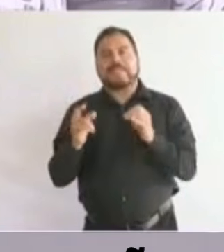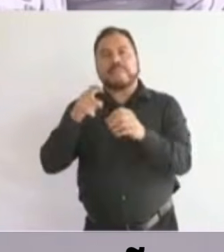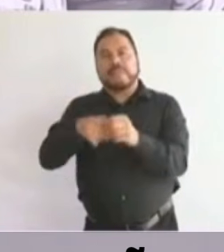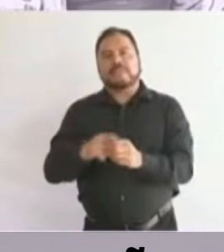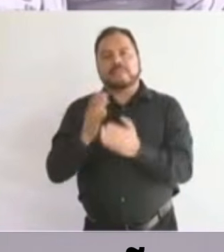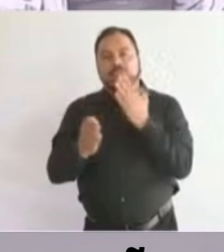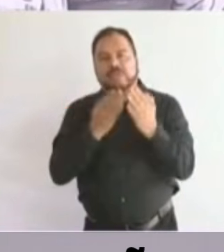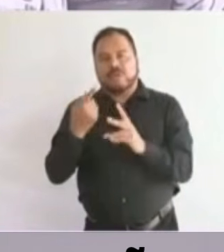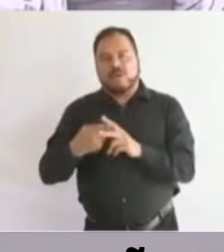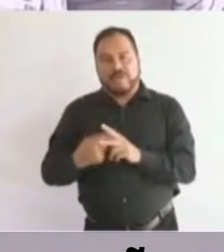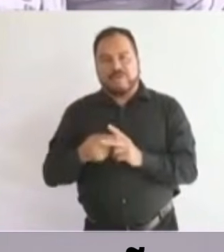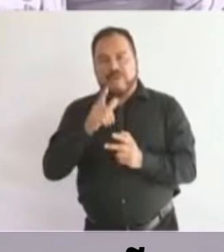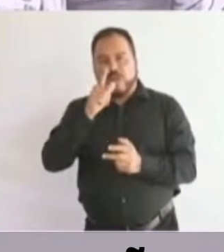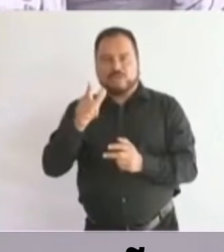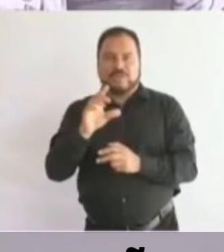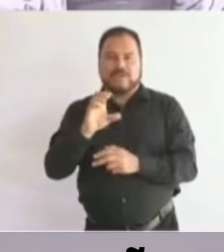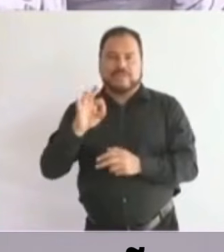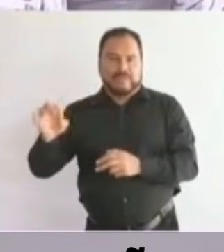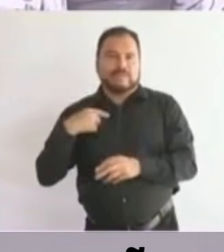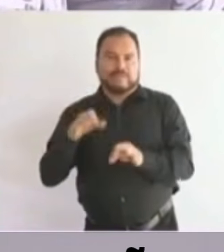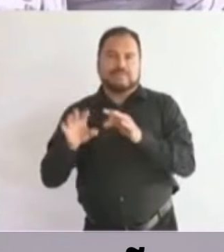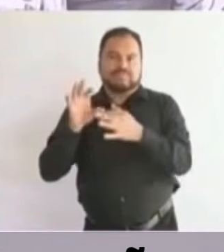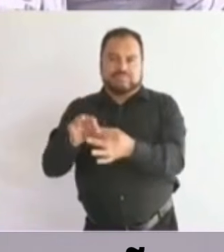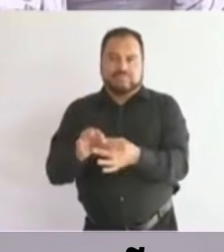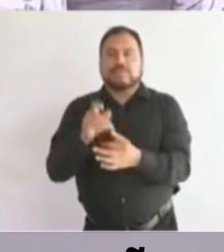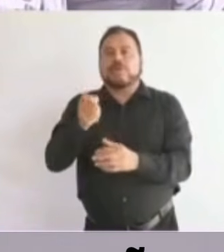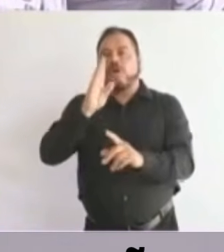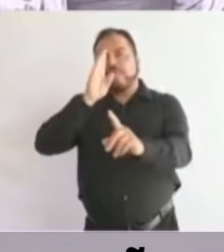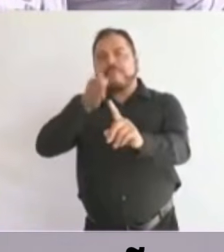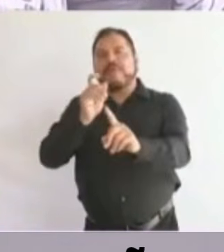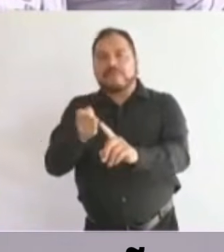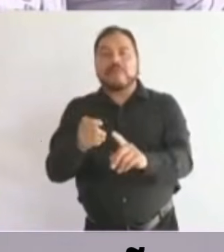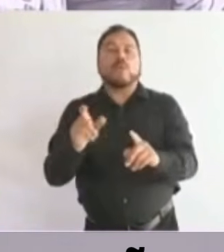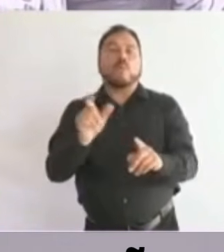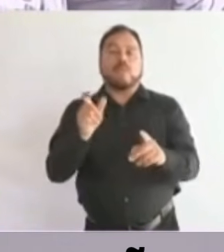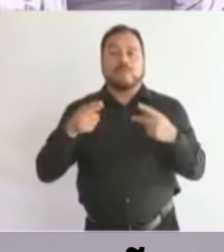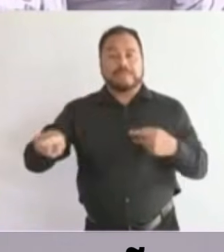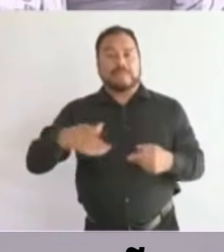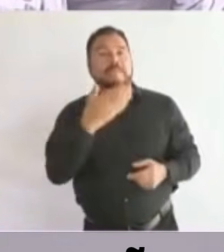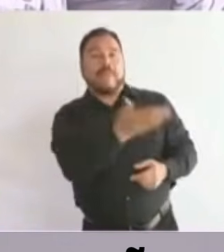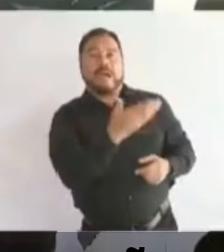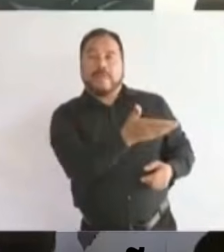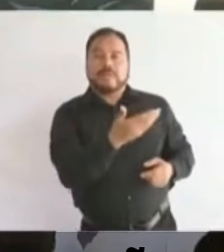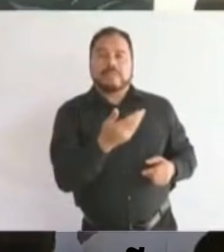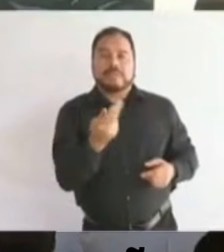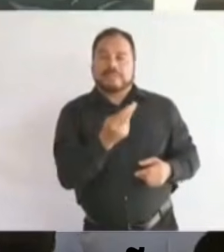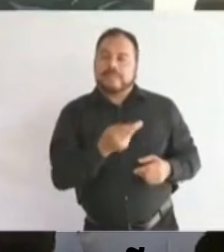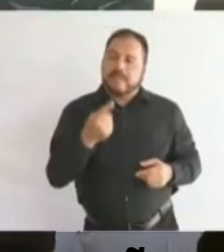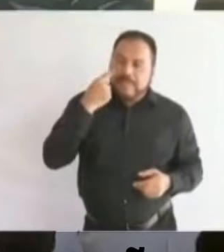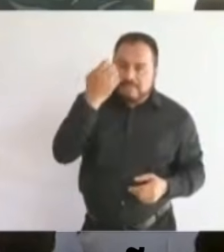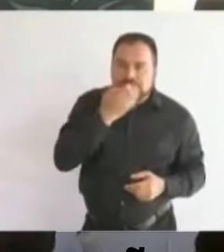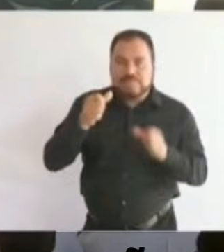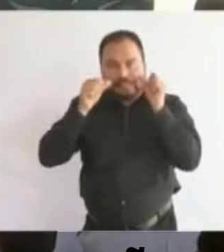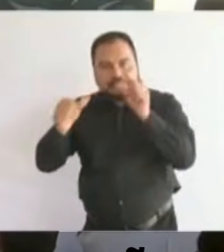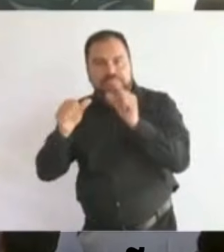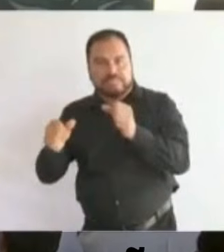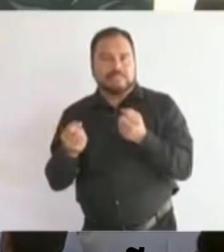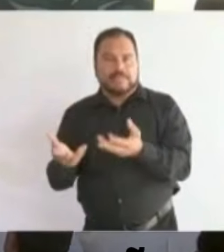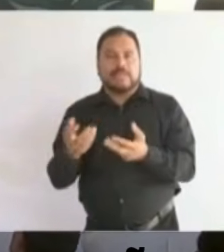Comisión Federal de Electricidad, con una visión que era atender la demanda, no solamente la oferta de energía.